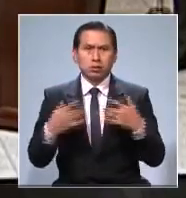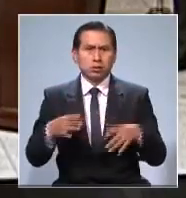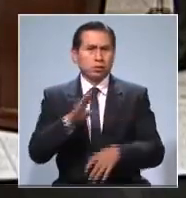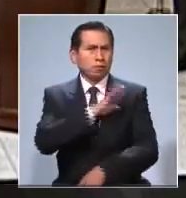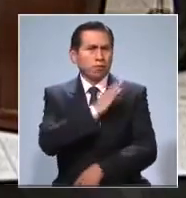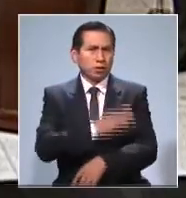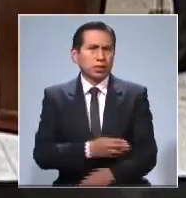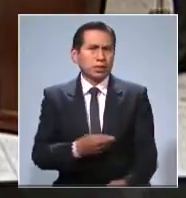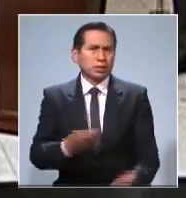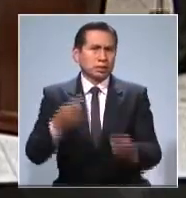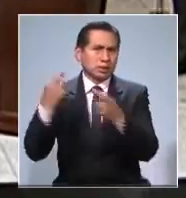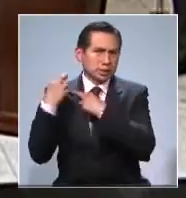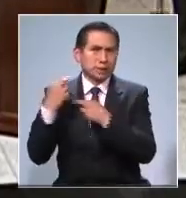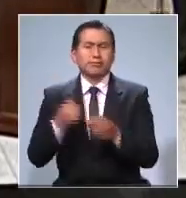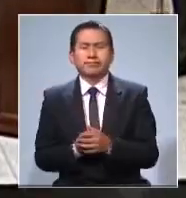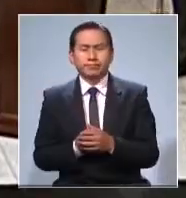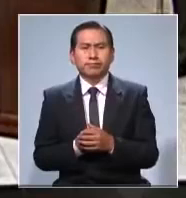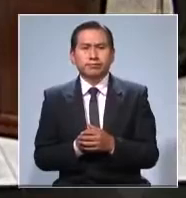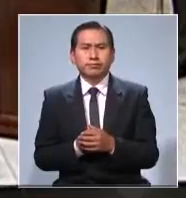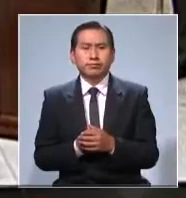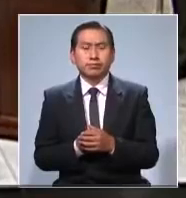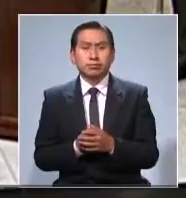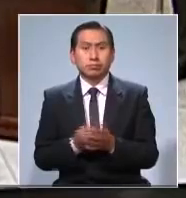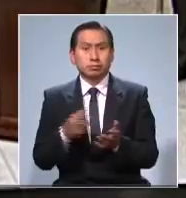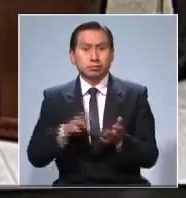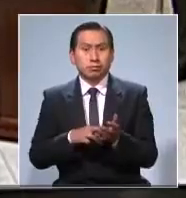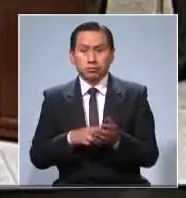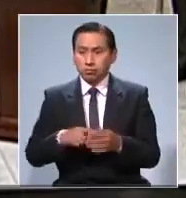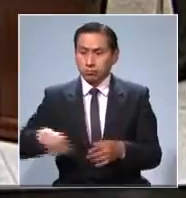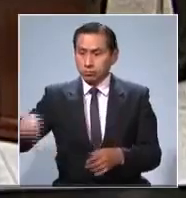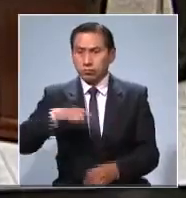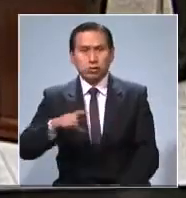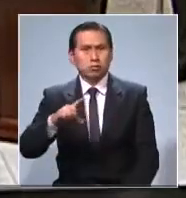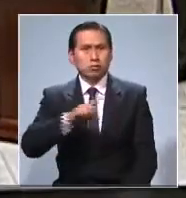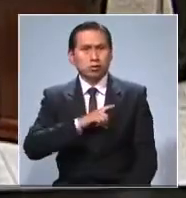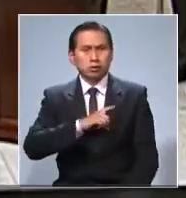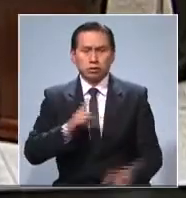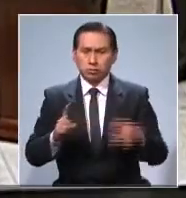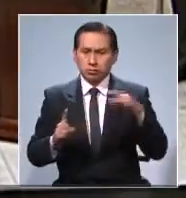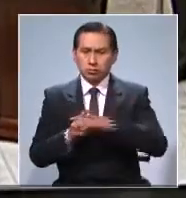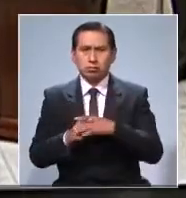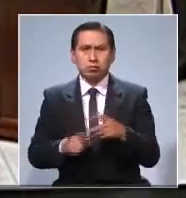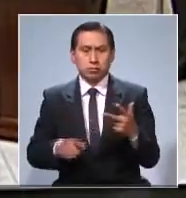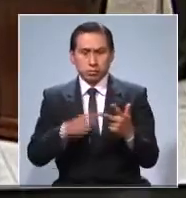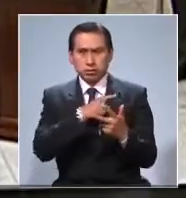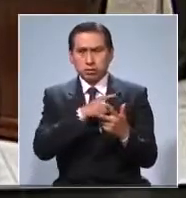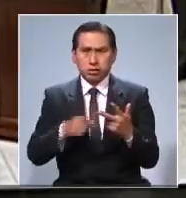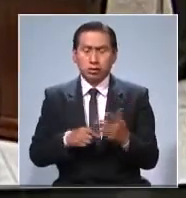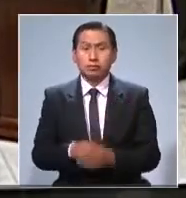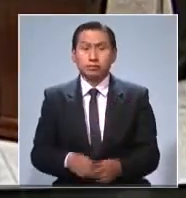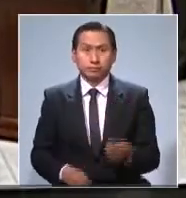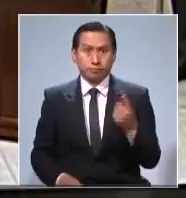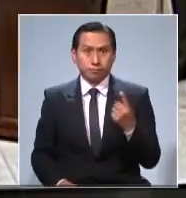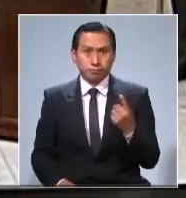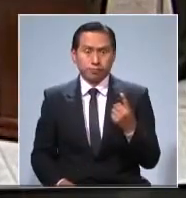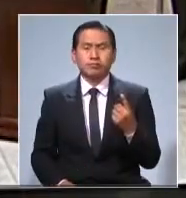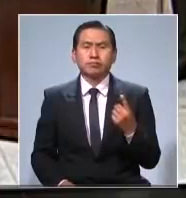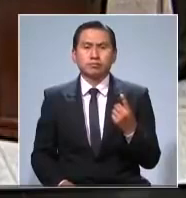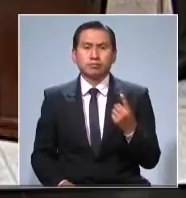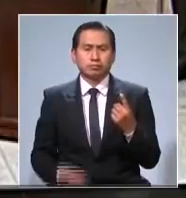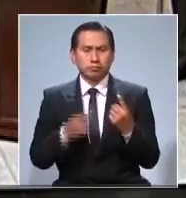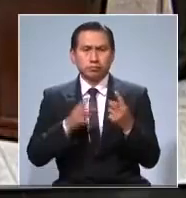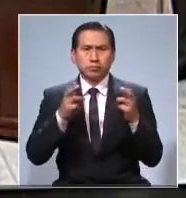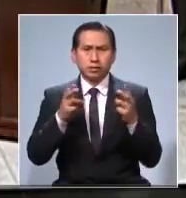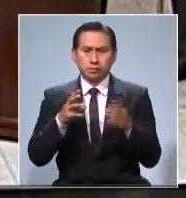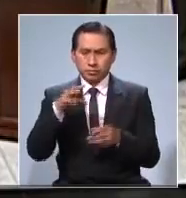responsabilidad que nos permite vislumbrar a la policía desde tres esferas. Una, desde